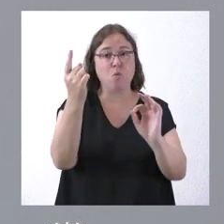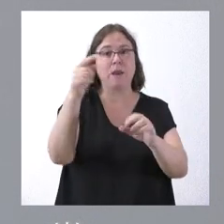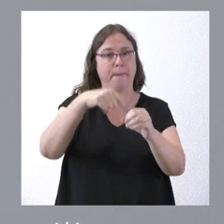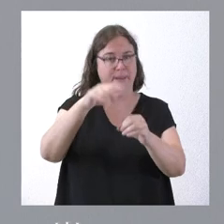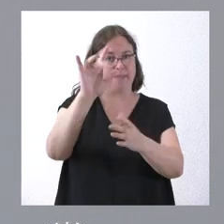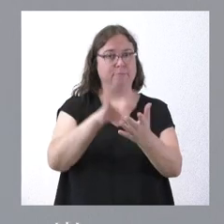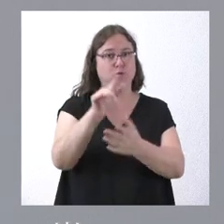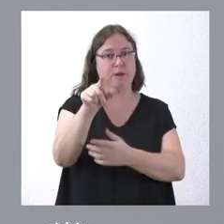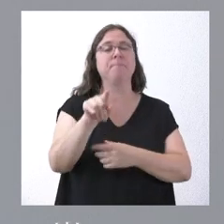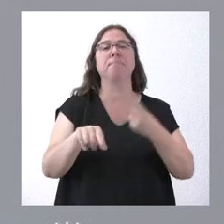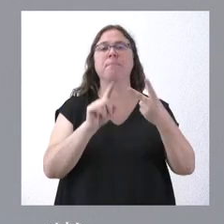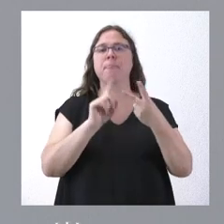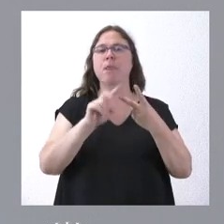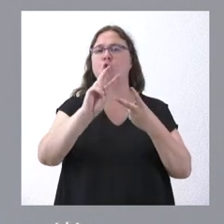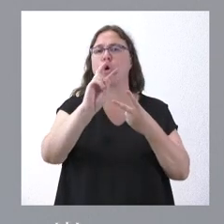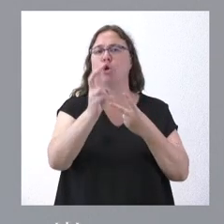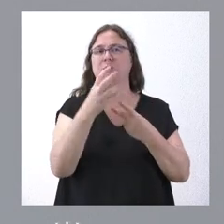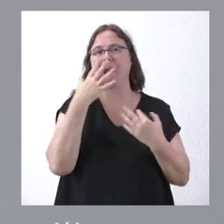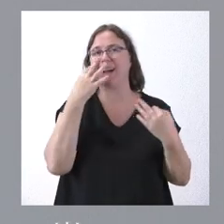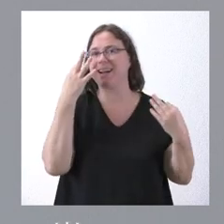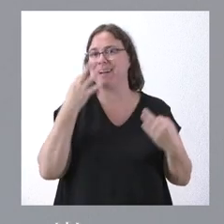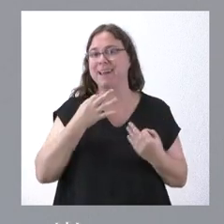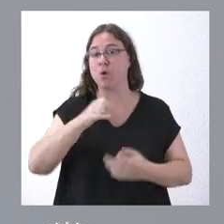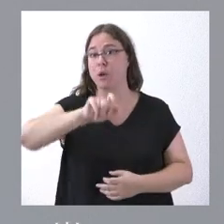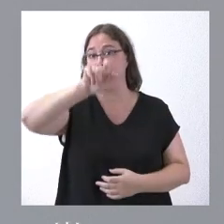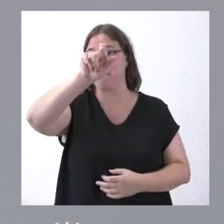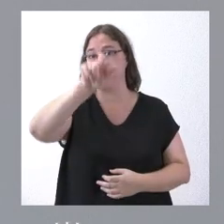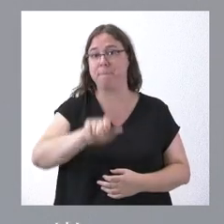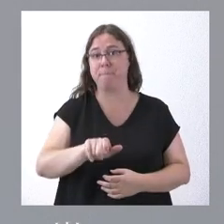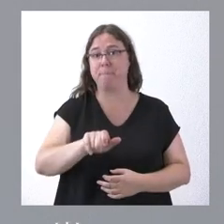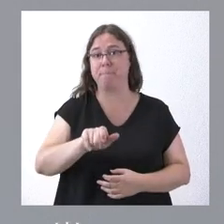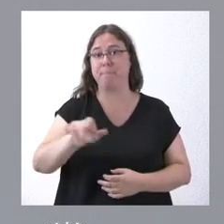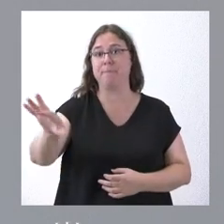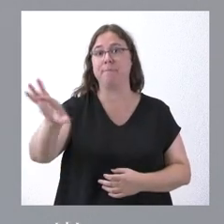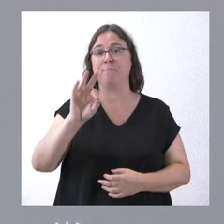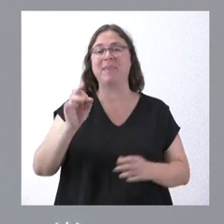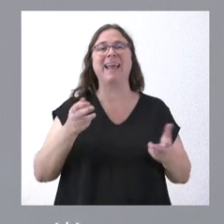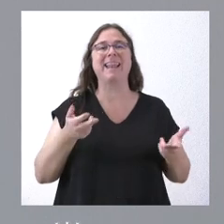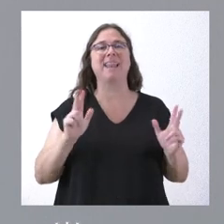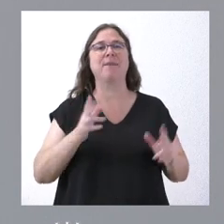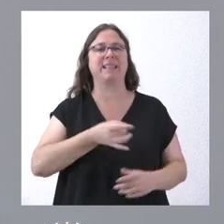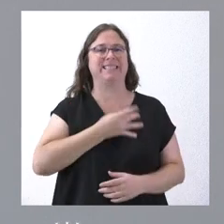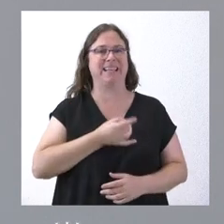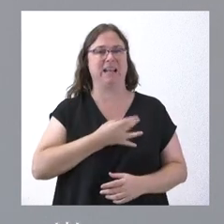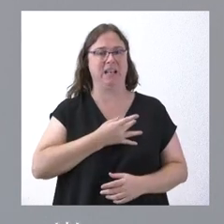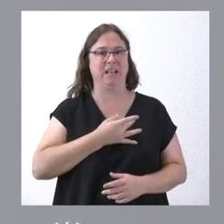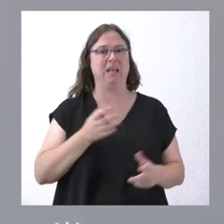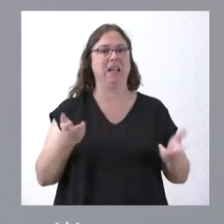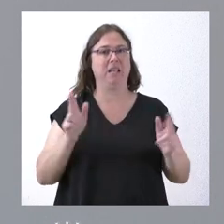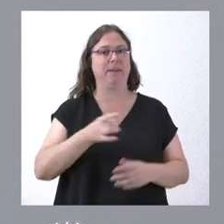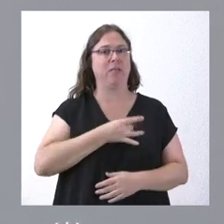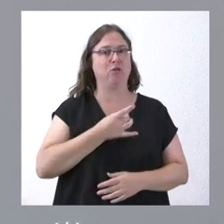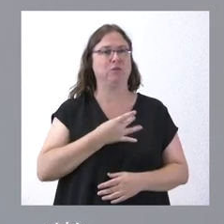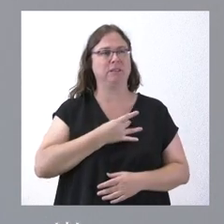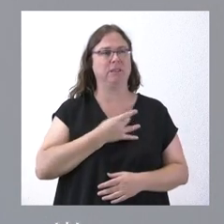plazas. Y otra, creo que es una persona que ha optado a una liberación sindical por parte del